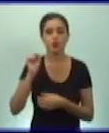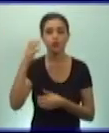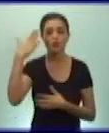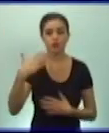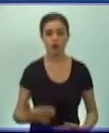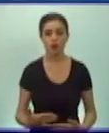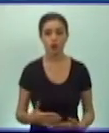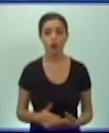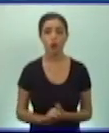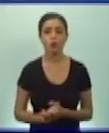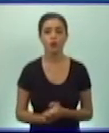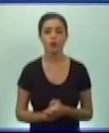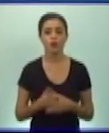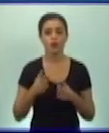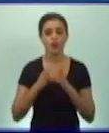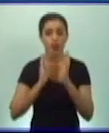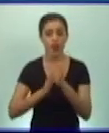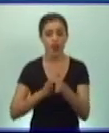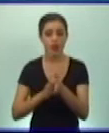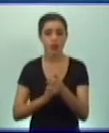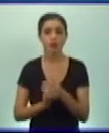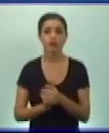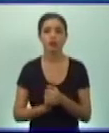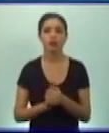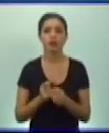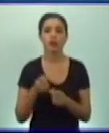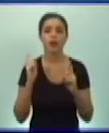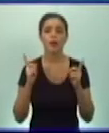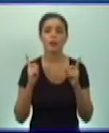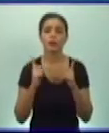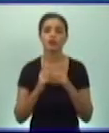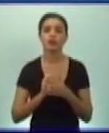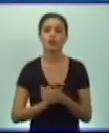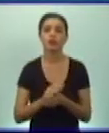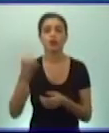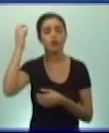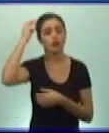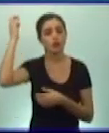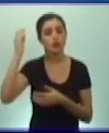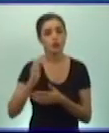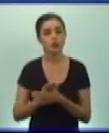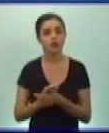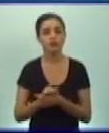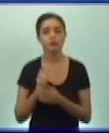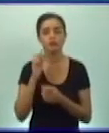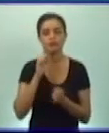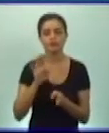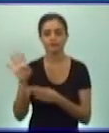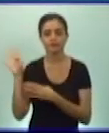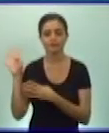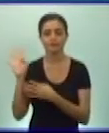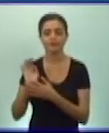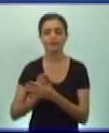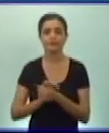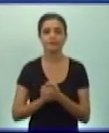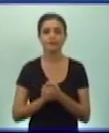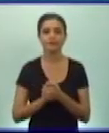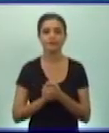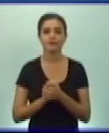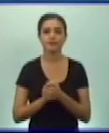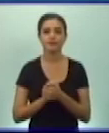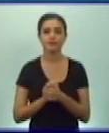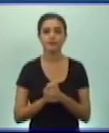hecho, el lineamiento de la política económica y social del partido y la Revolución 119, referido a la dinámica